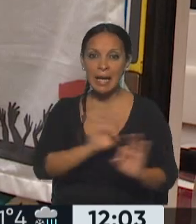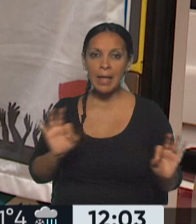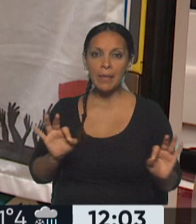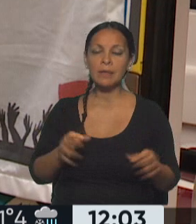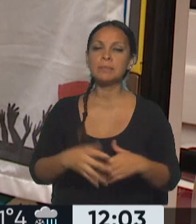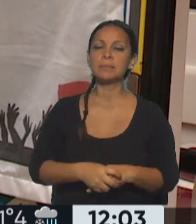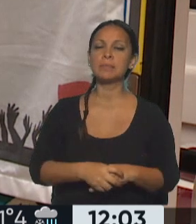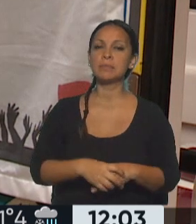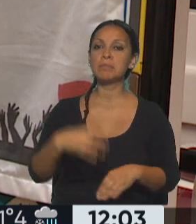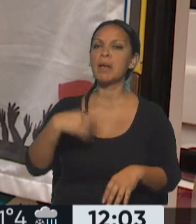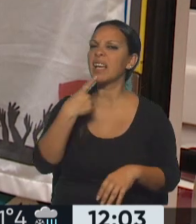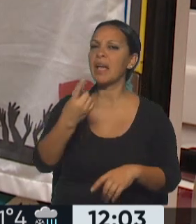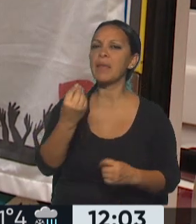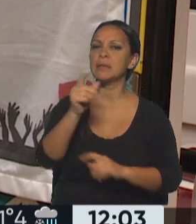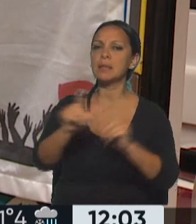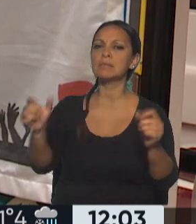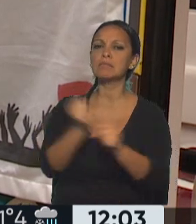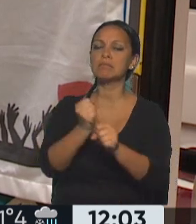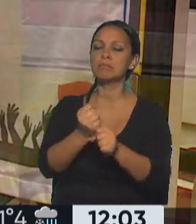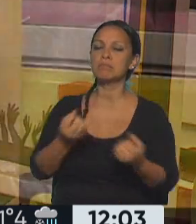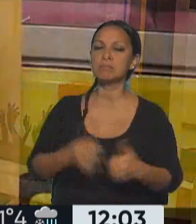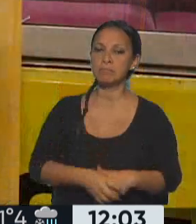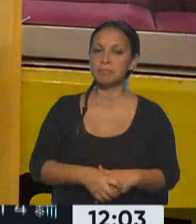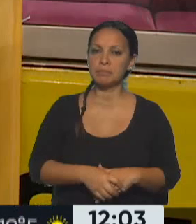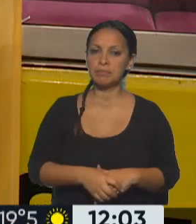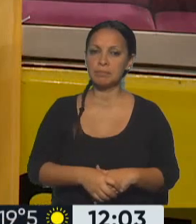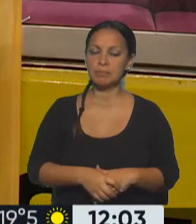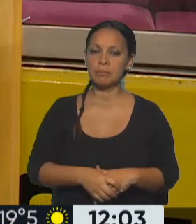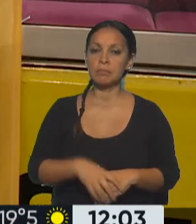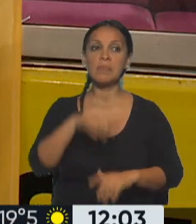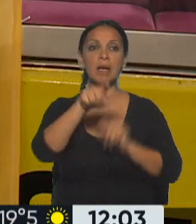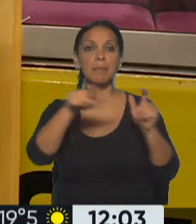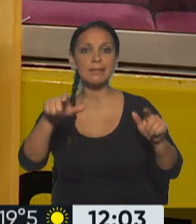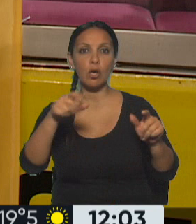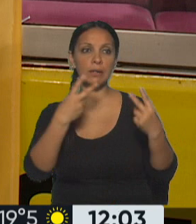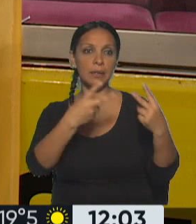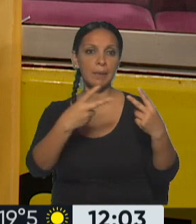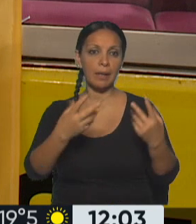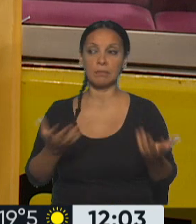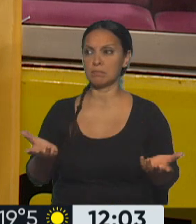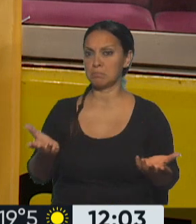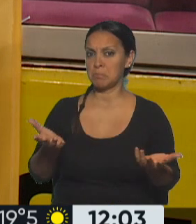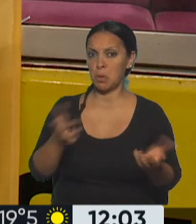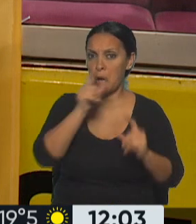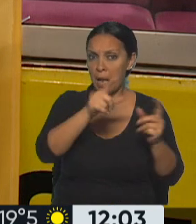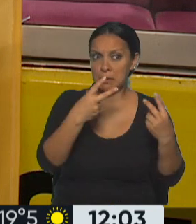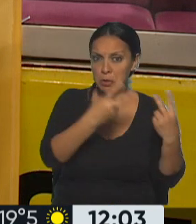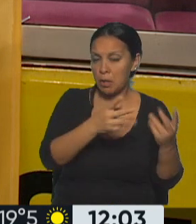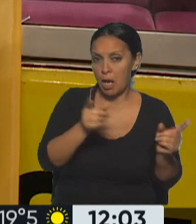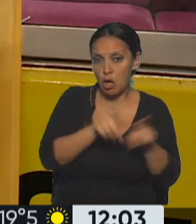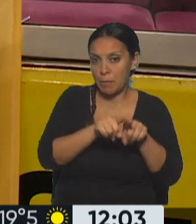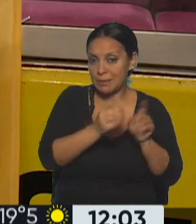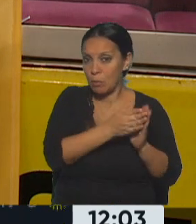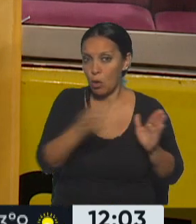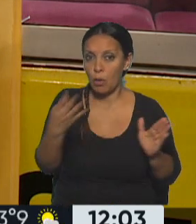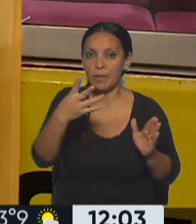dice a los trabajadores y a las trabajadoras? A los usuarios del subte. Los usuarios, lo que les dijimos durante estos